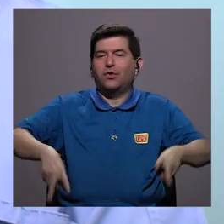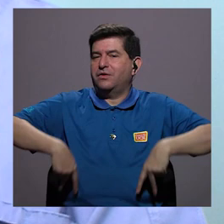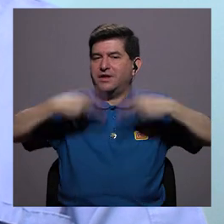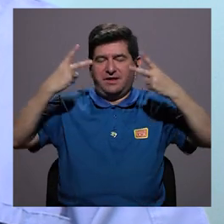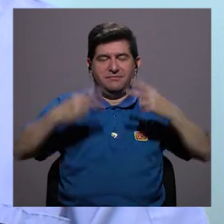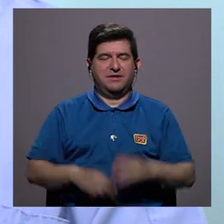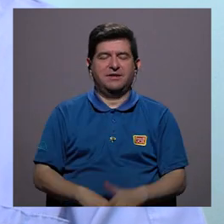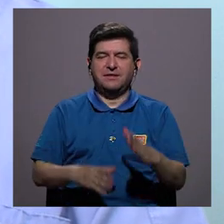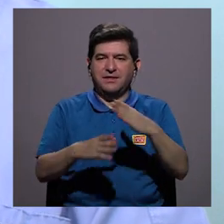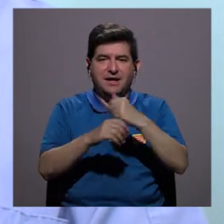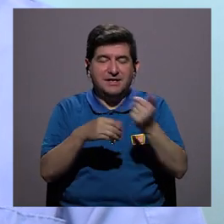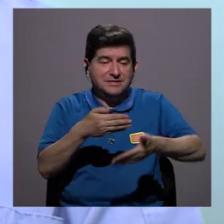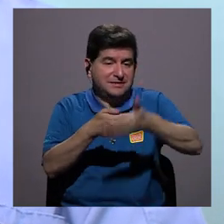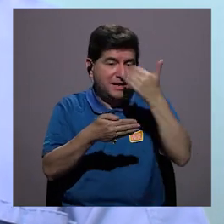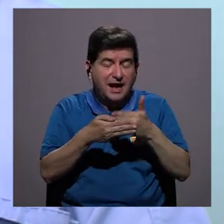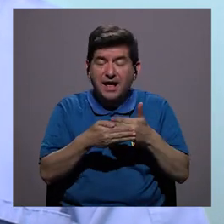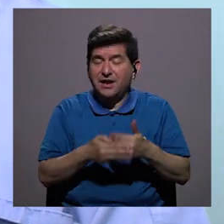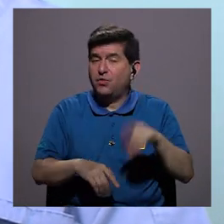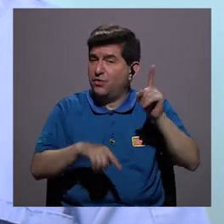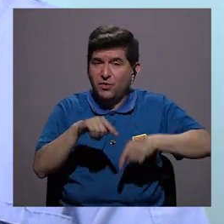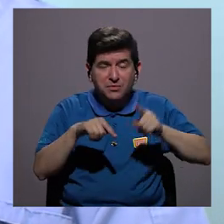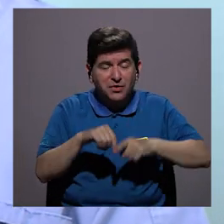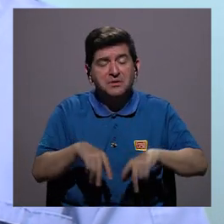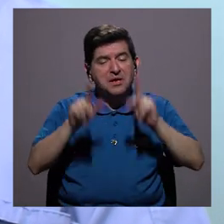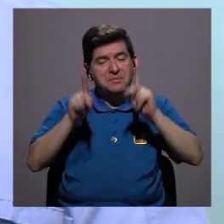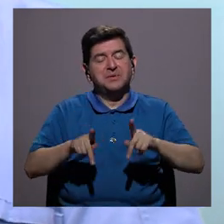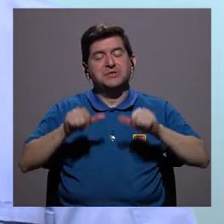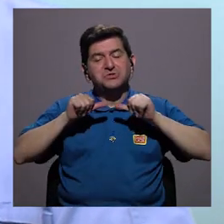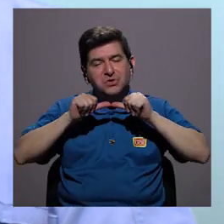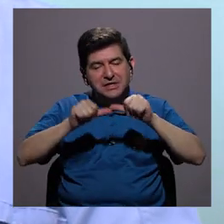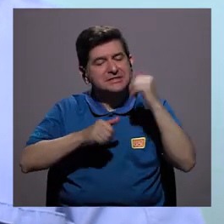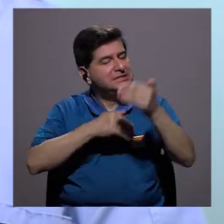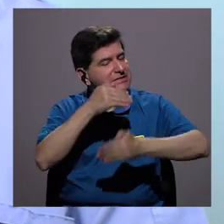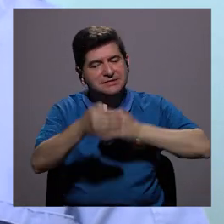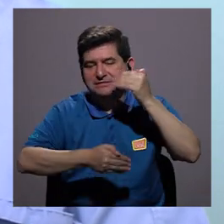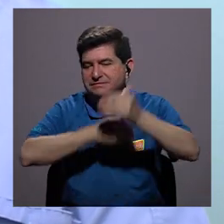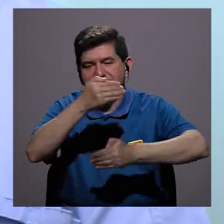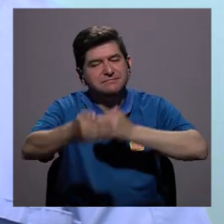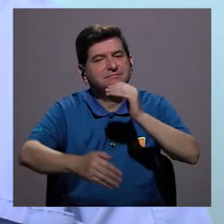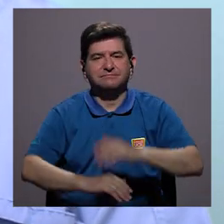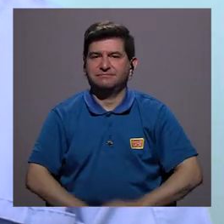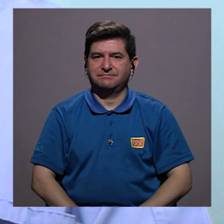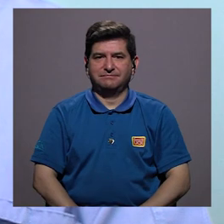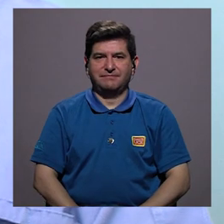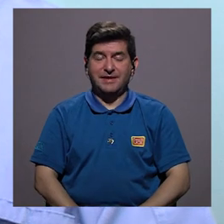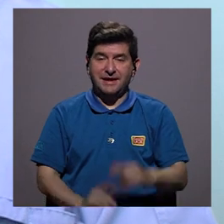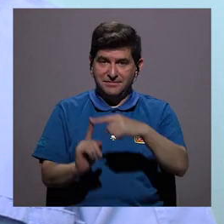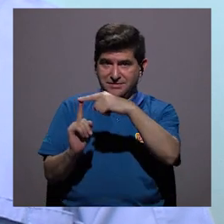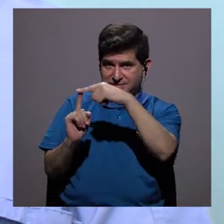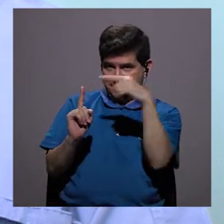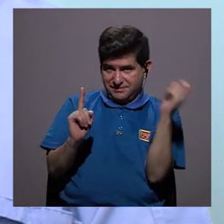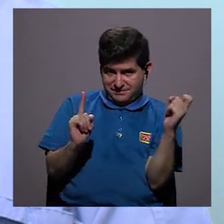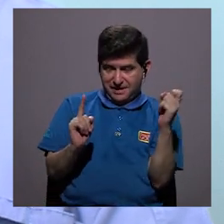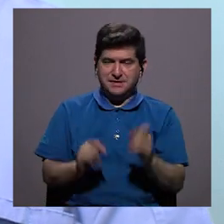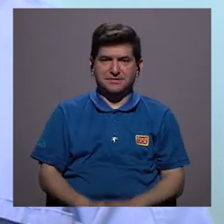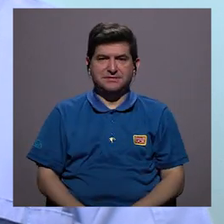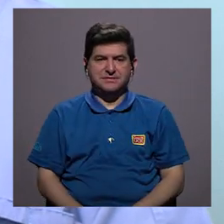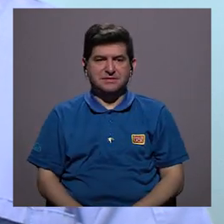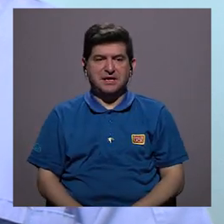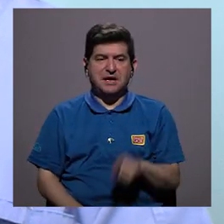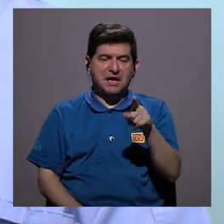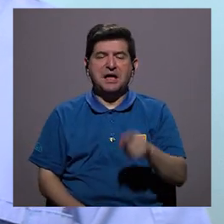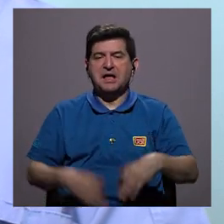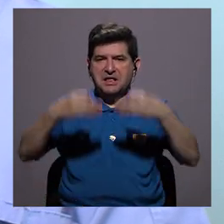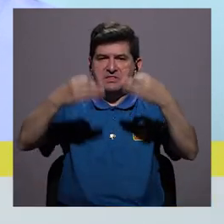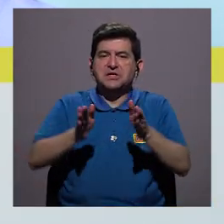Si no se logra hacer algo antes, la persona va a continuar el camino. Entonces, va desde